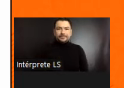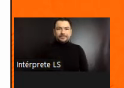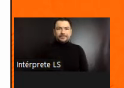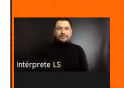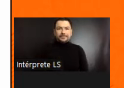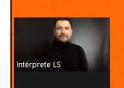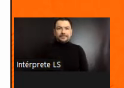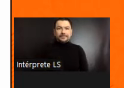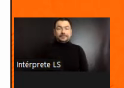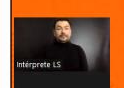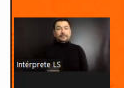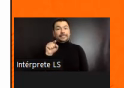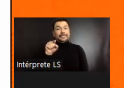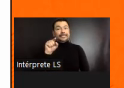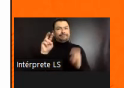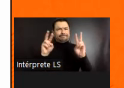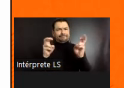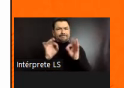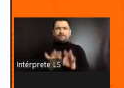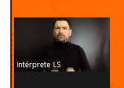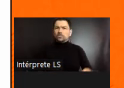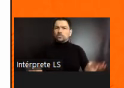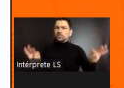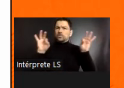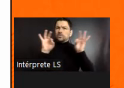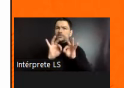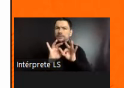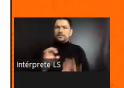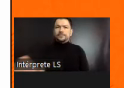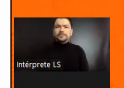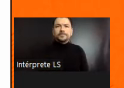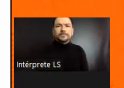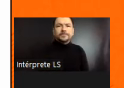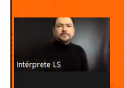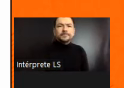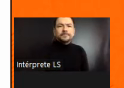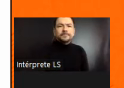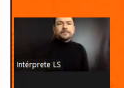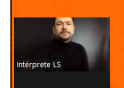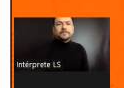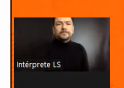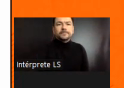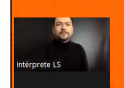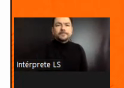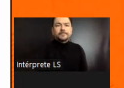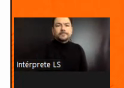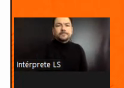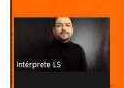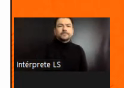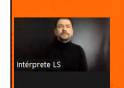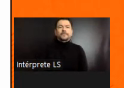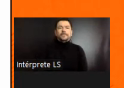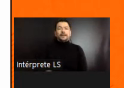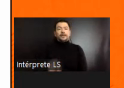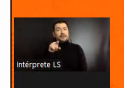es enfocarse en la comunidad, porque ellos tienen un dato importantísimo en el análisis de recolección de